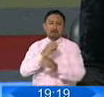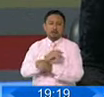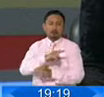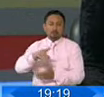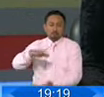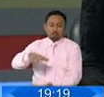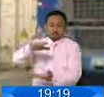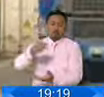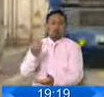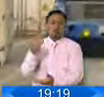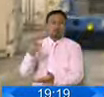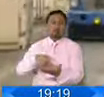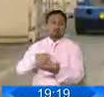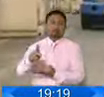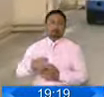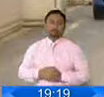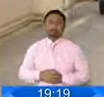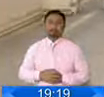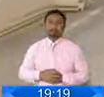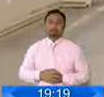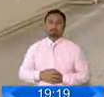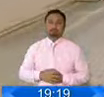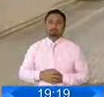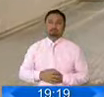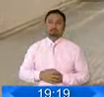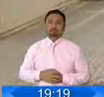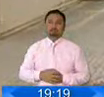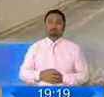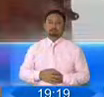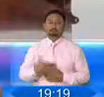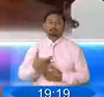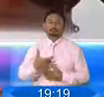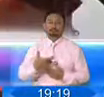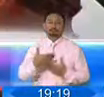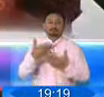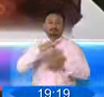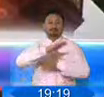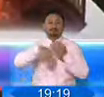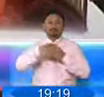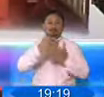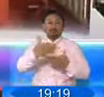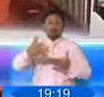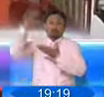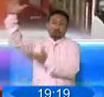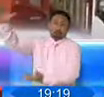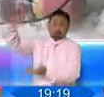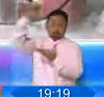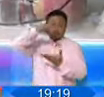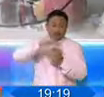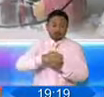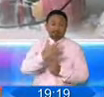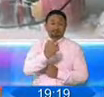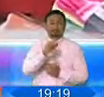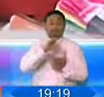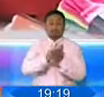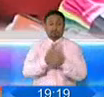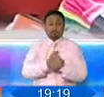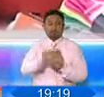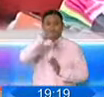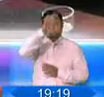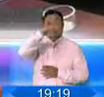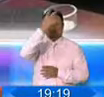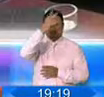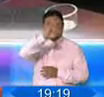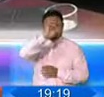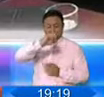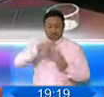tributo. El cobro de la tasa para todos los bienes importados entró en vigencia el 13 de noviembre de